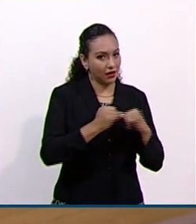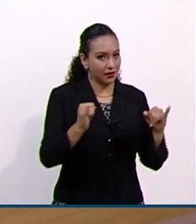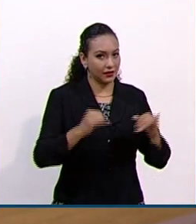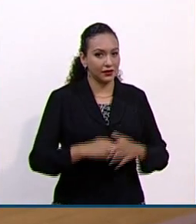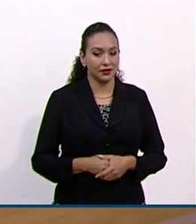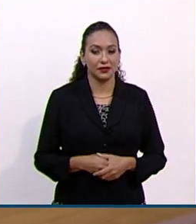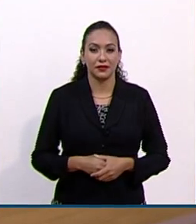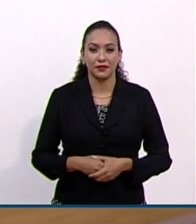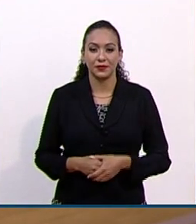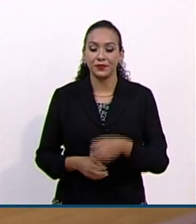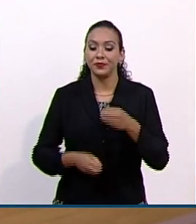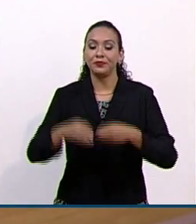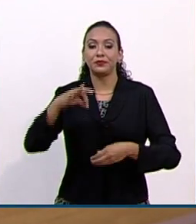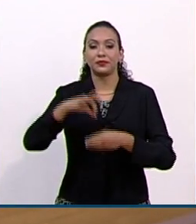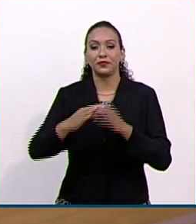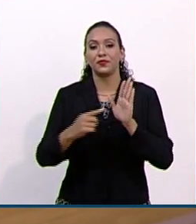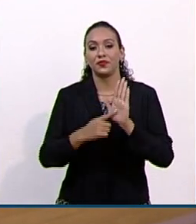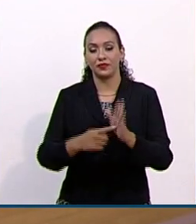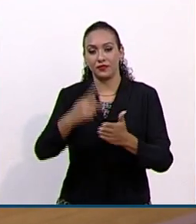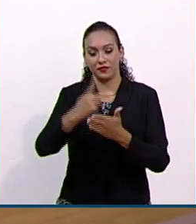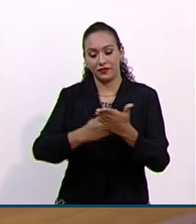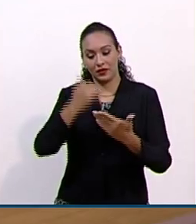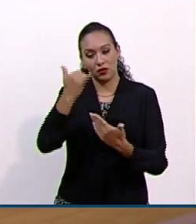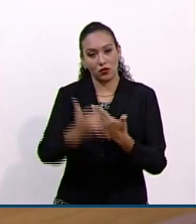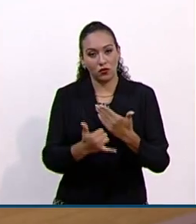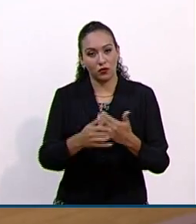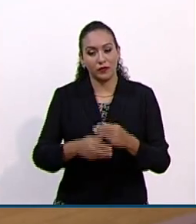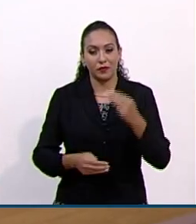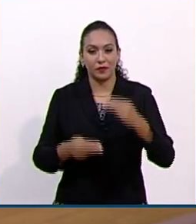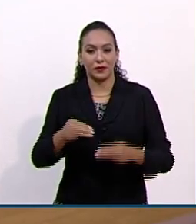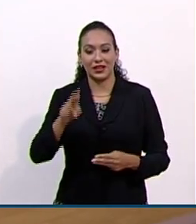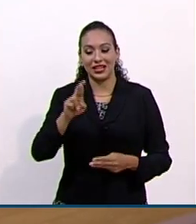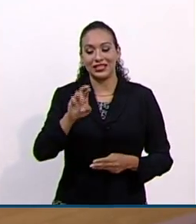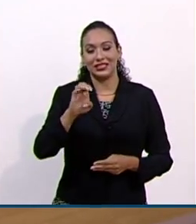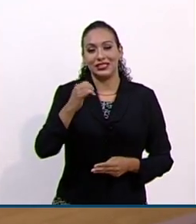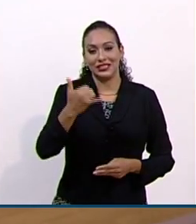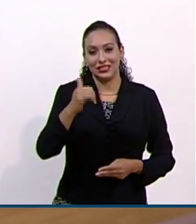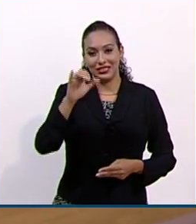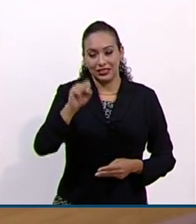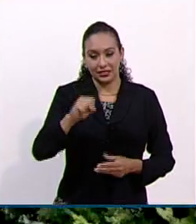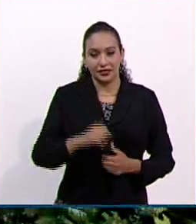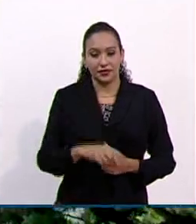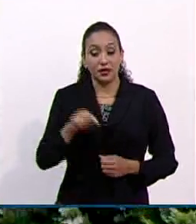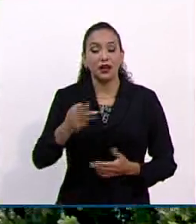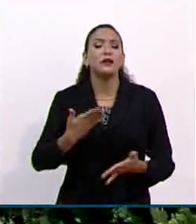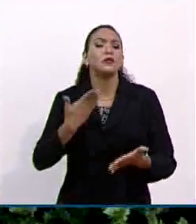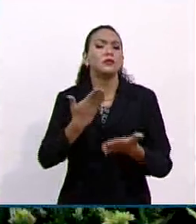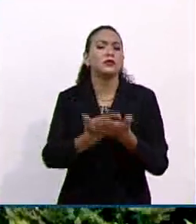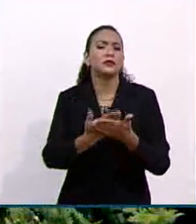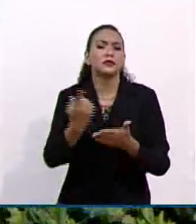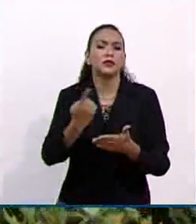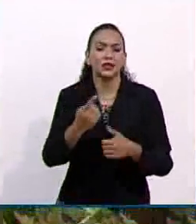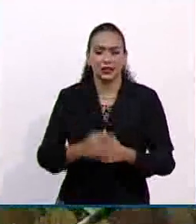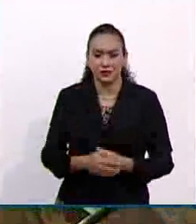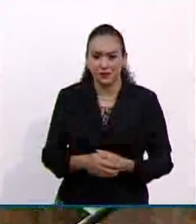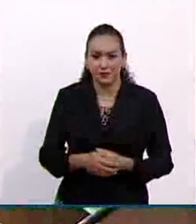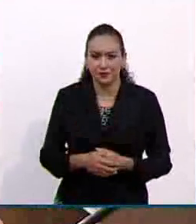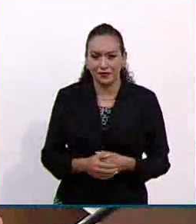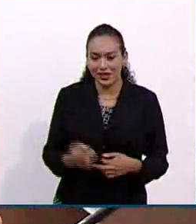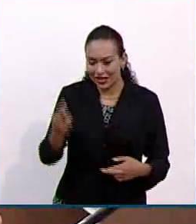El Tribunal Electoral dio a conocer el proyecto del magistrado Reyes Rodríguez Mondragón, con el que propone resolver el recurso